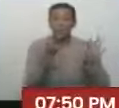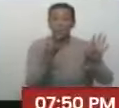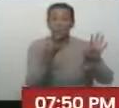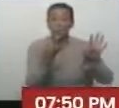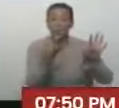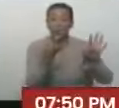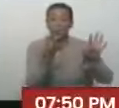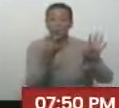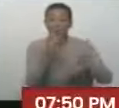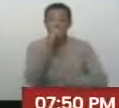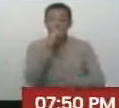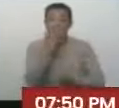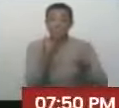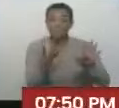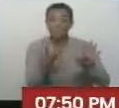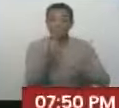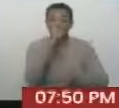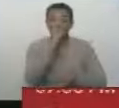9 años, Diego Andrés.